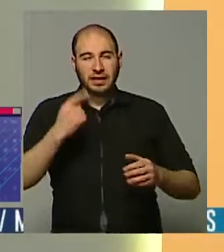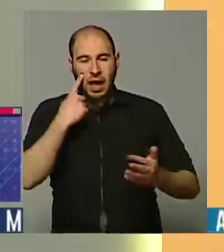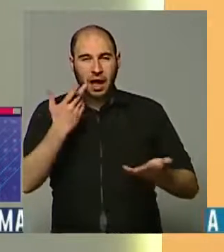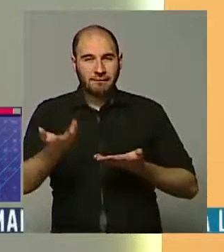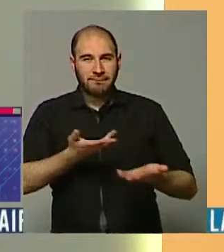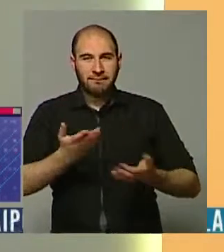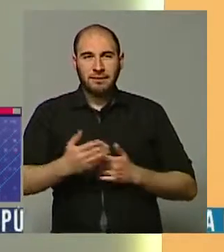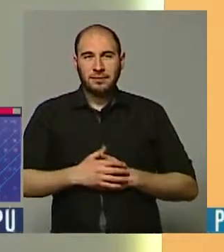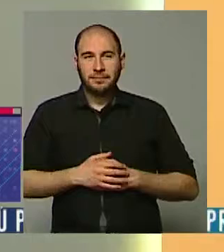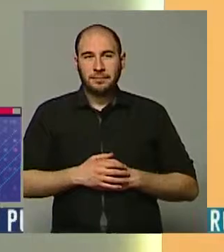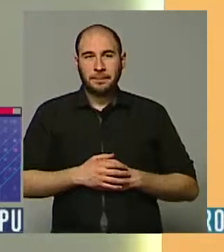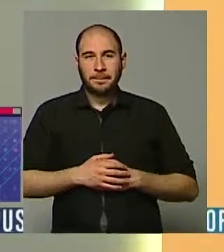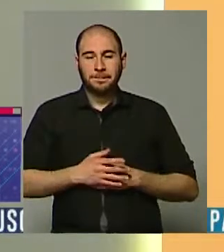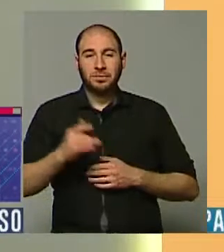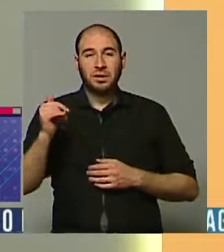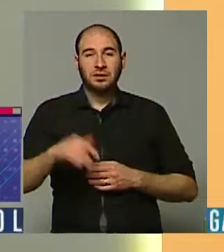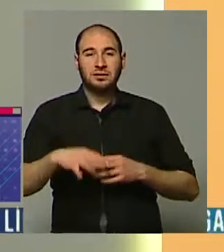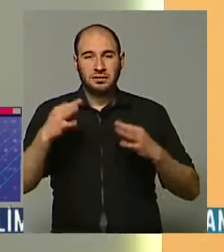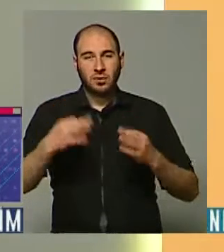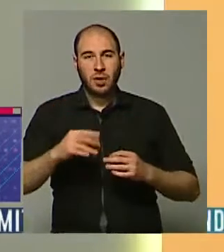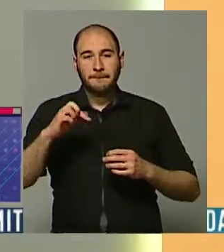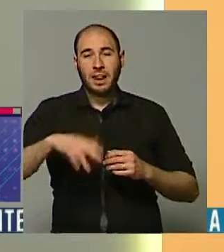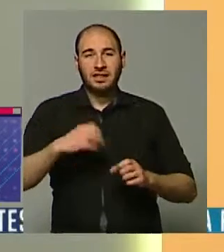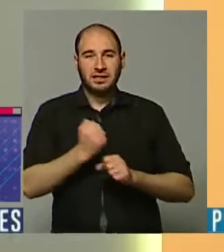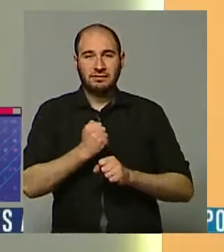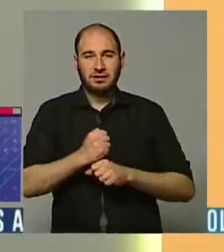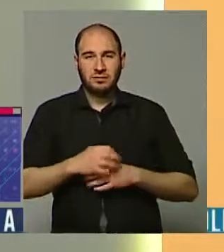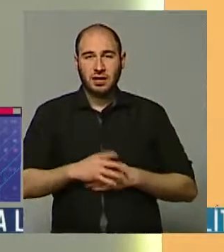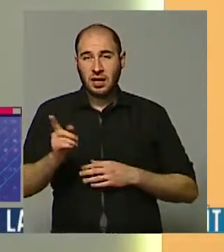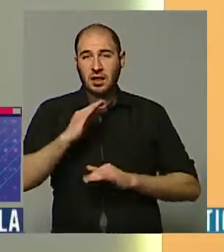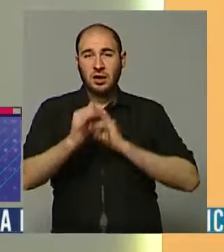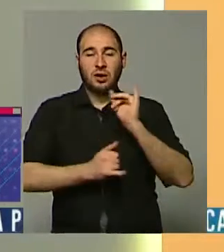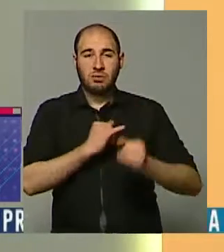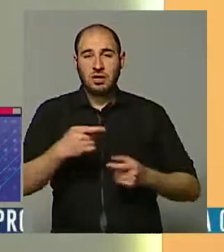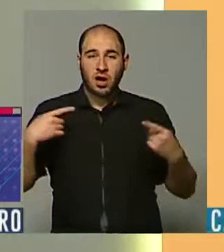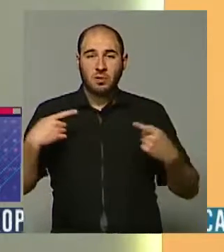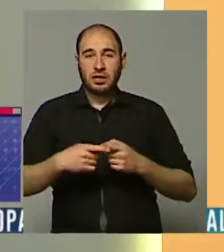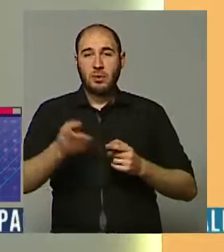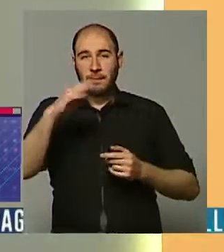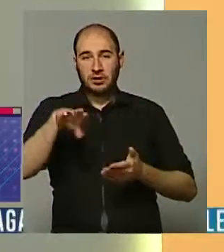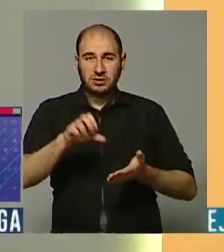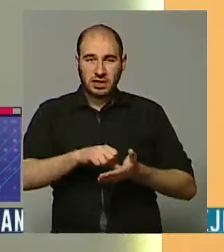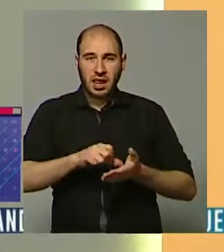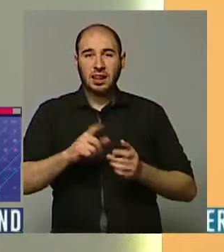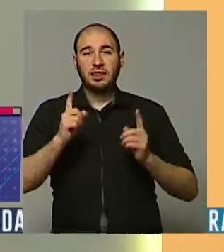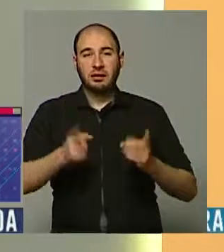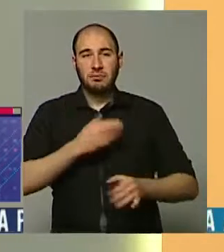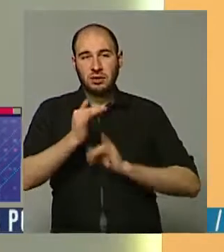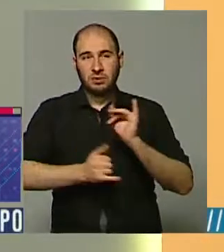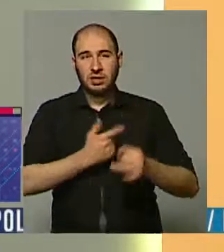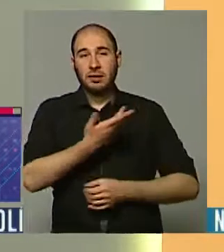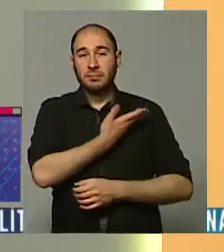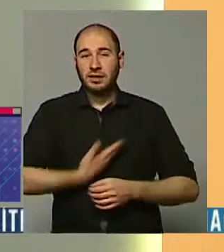delinear lo que sin duda puede ser su plan de trabajo. Habló de los objetivos del Banco Central, también dijo que